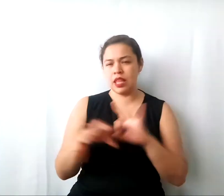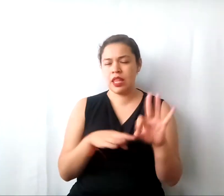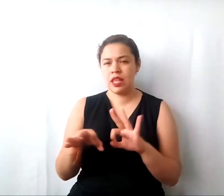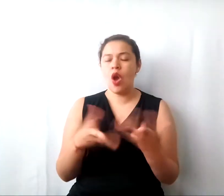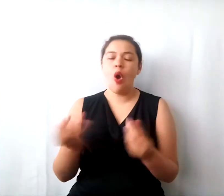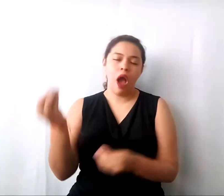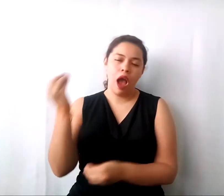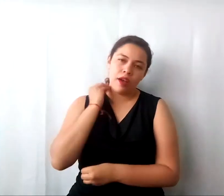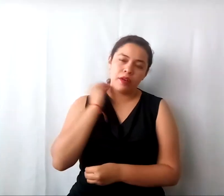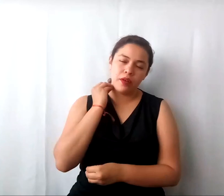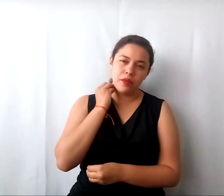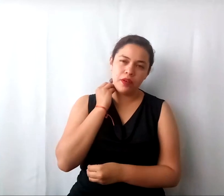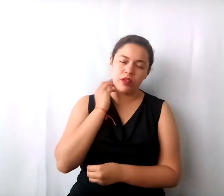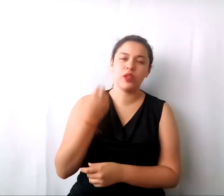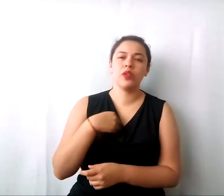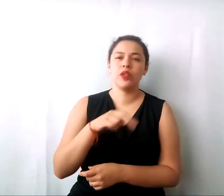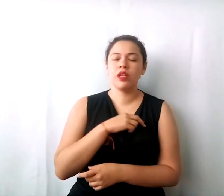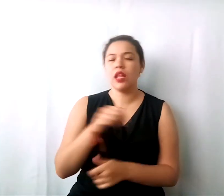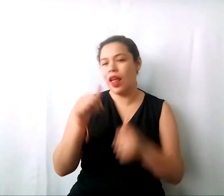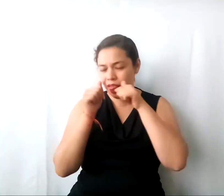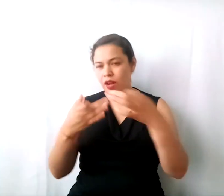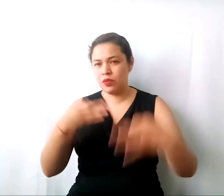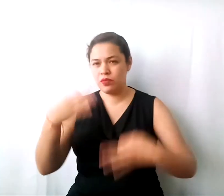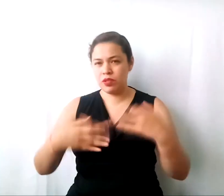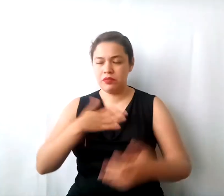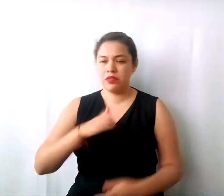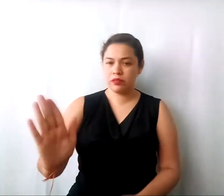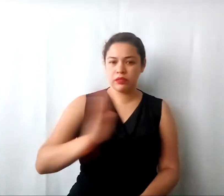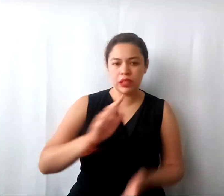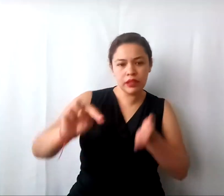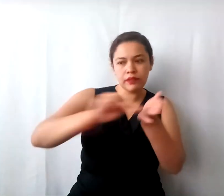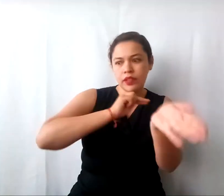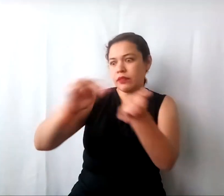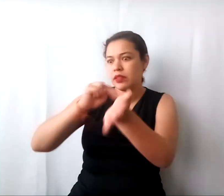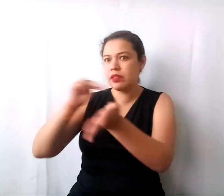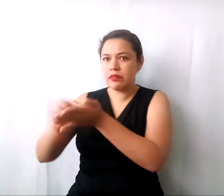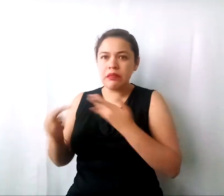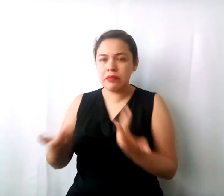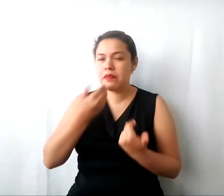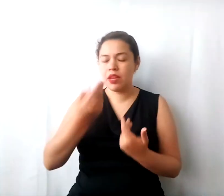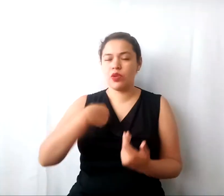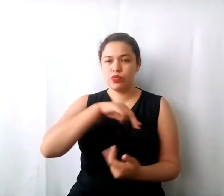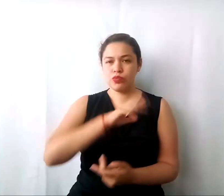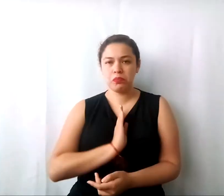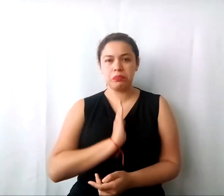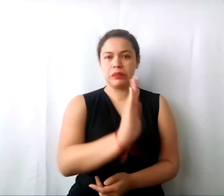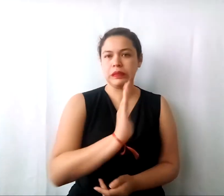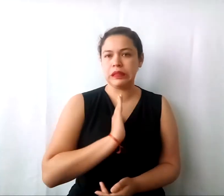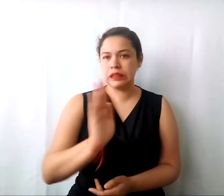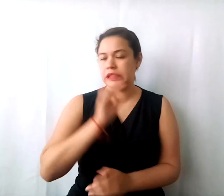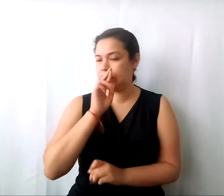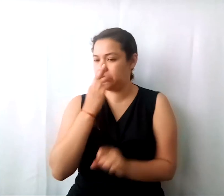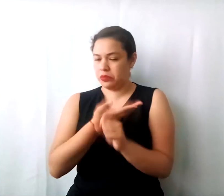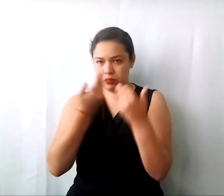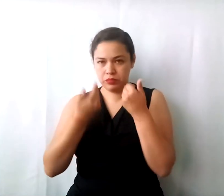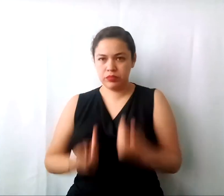abogados que vamos, atendemos juicios en lo personal y firmamos. Bueno, ahí no hay duda que estamos en lo personal,